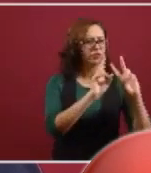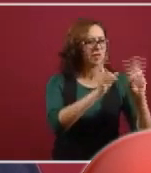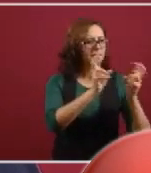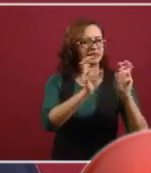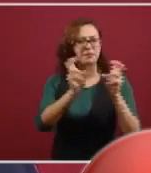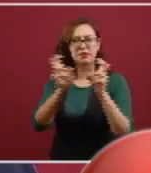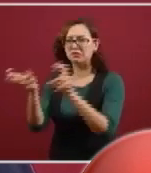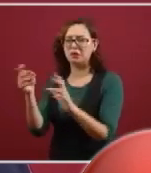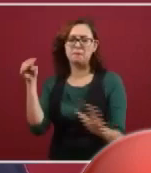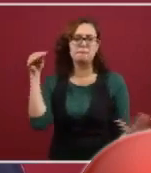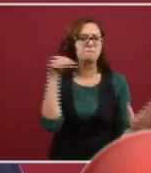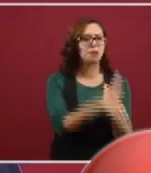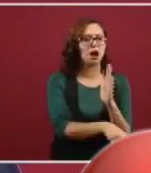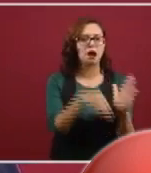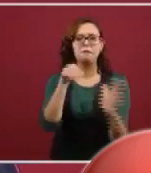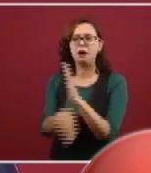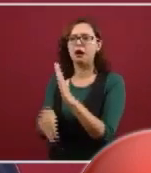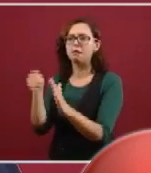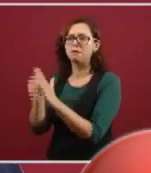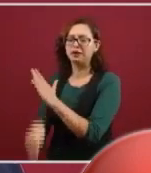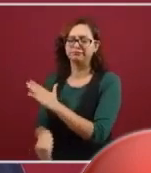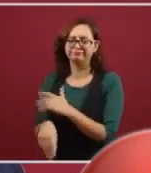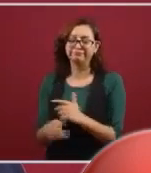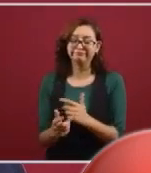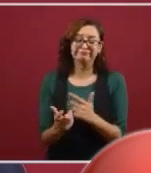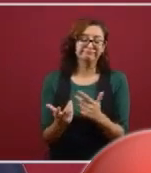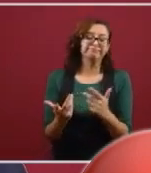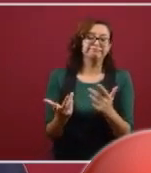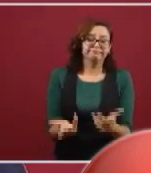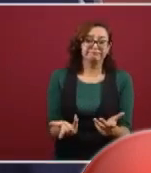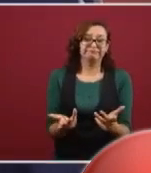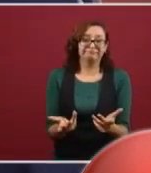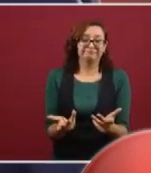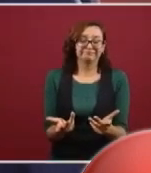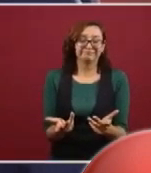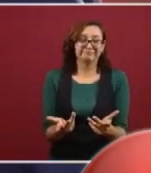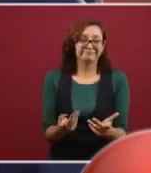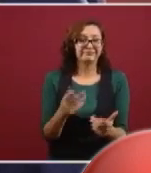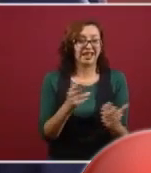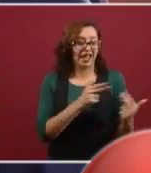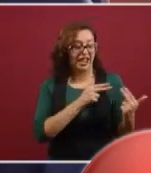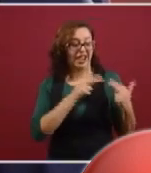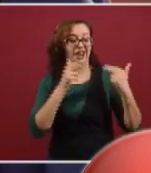Ese es el saldo que nos dejaron,